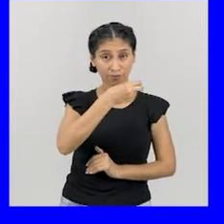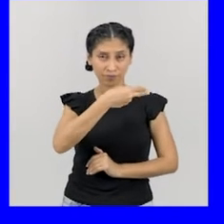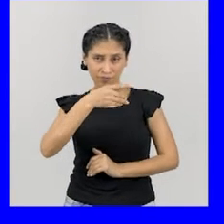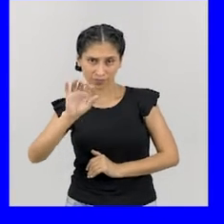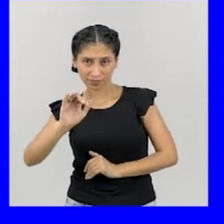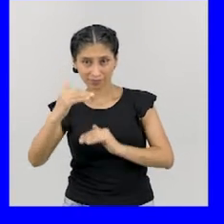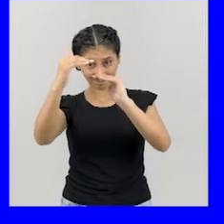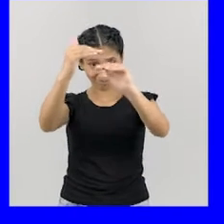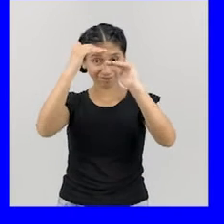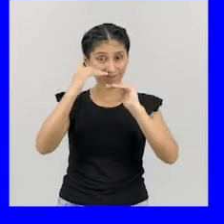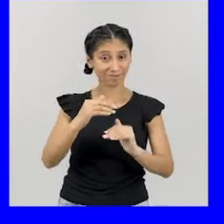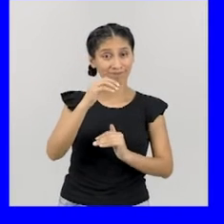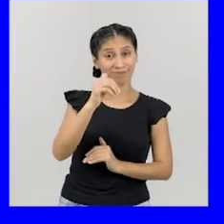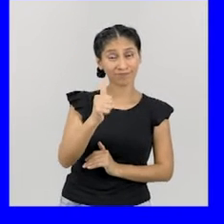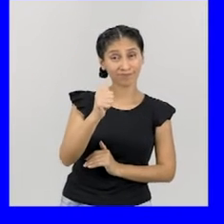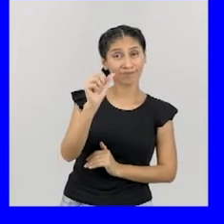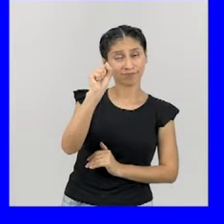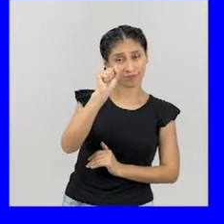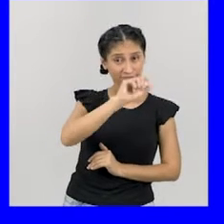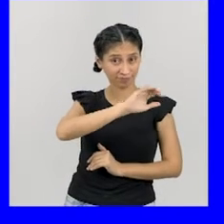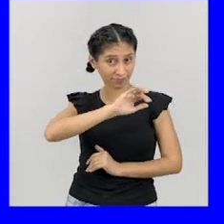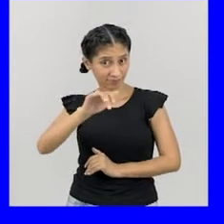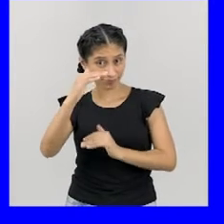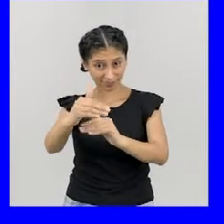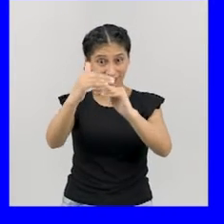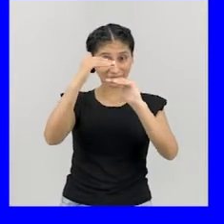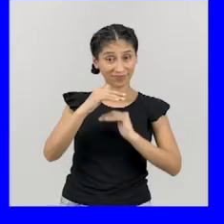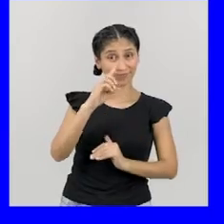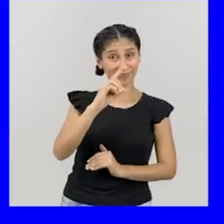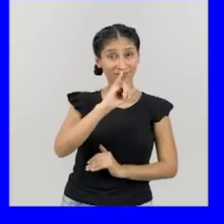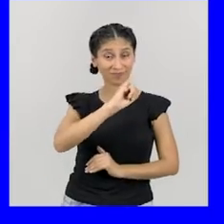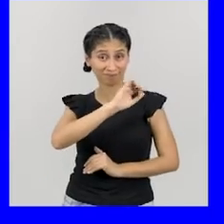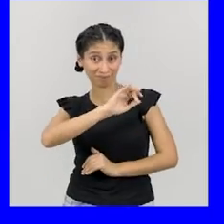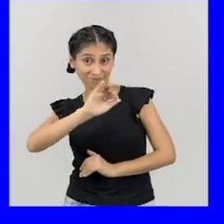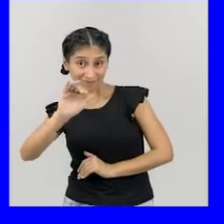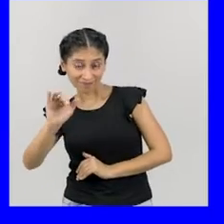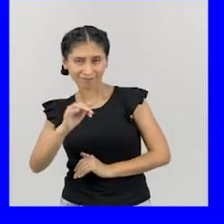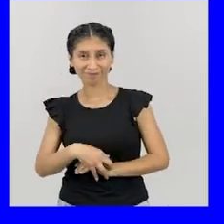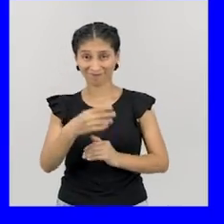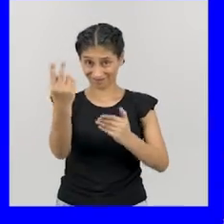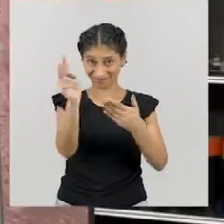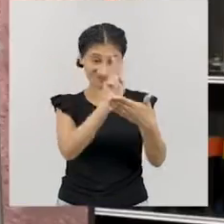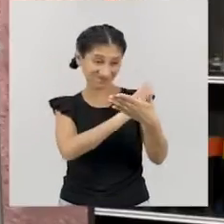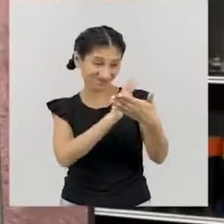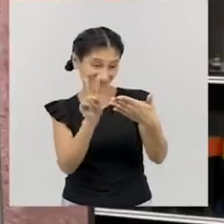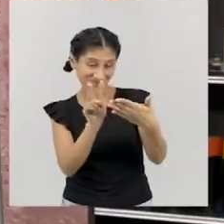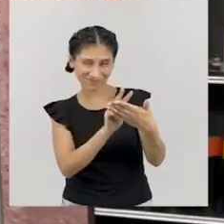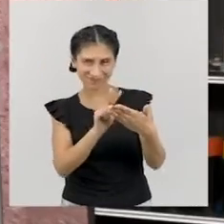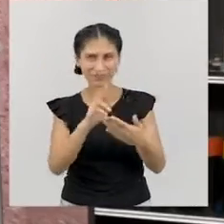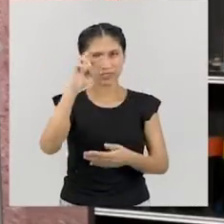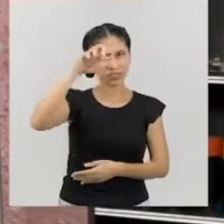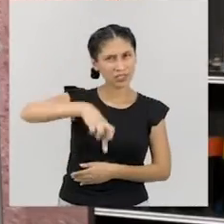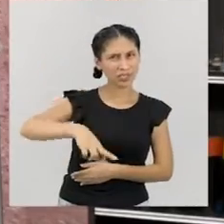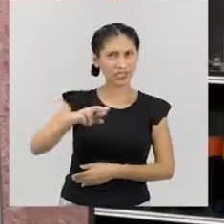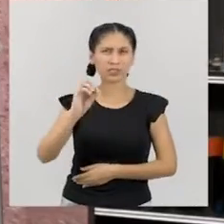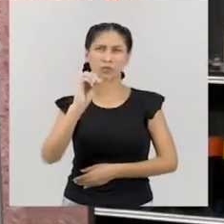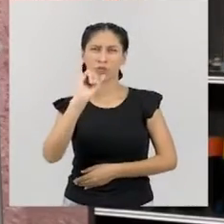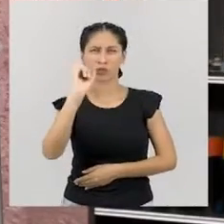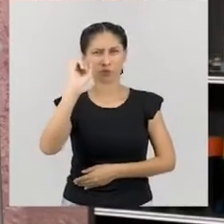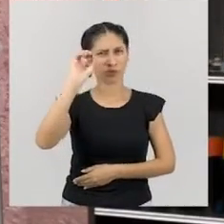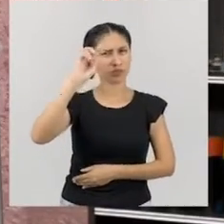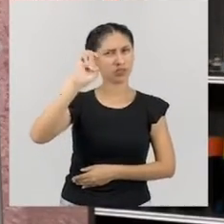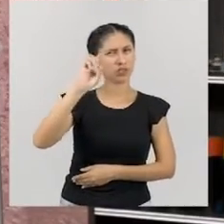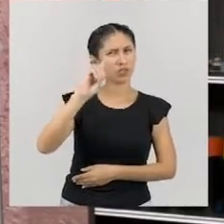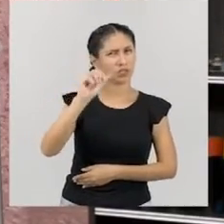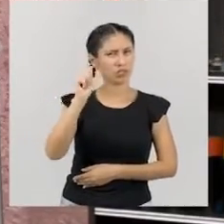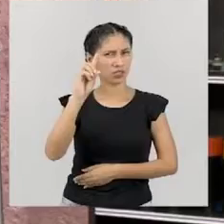cohesión, aspectos gramaticales, disposición espacial. Como vemos, las propiedades son condiciones o